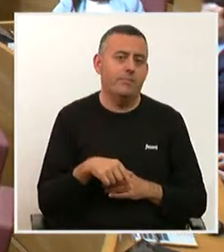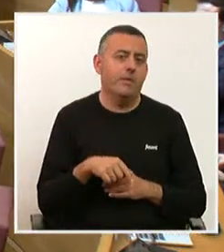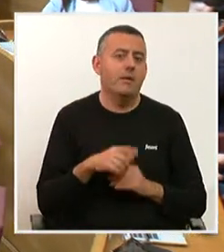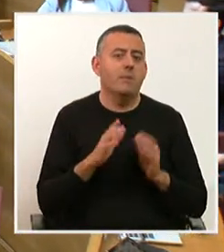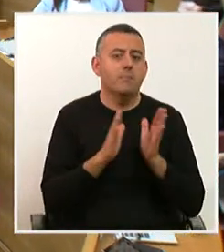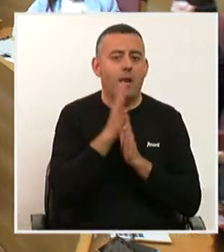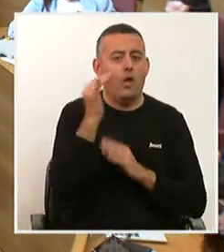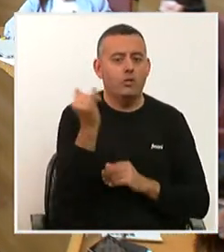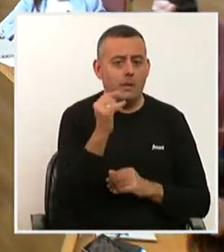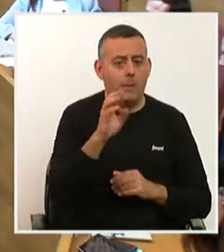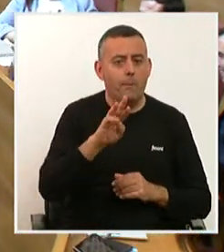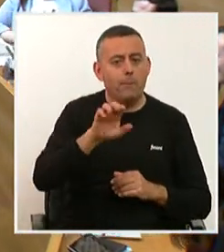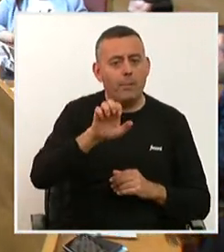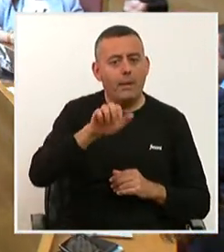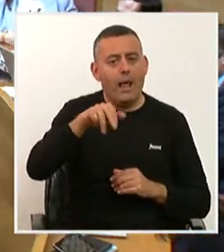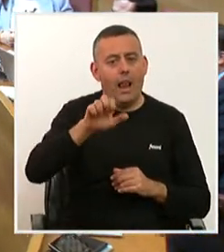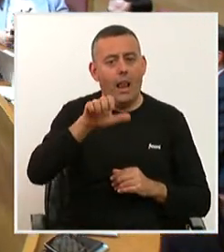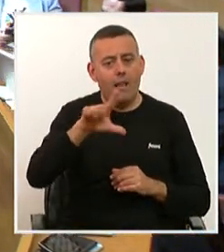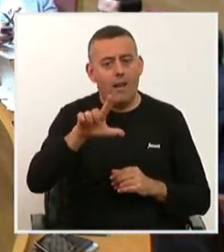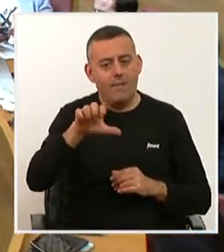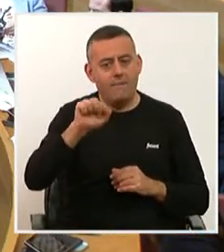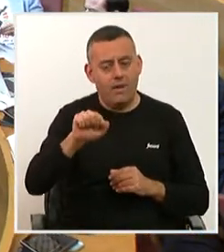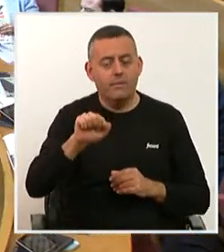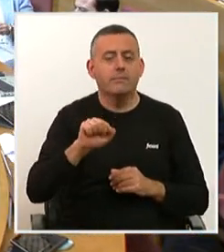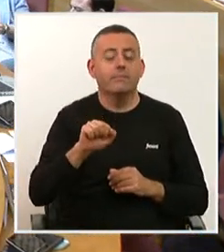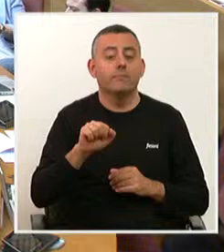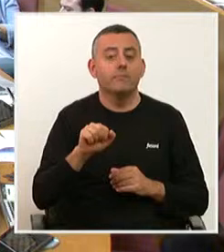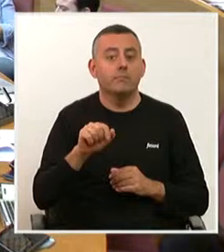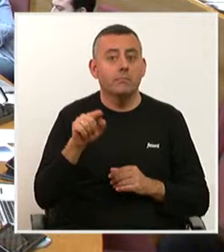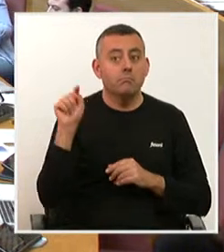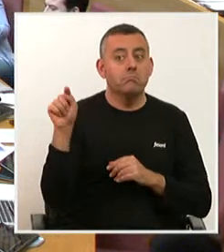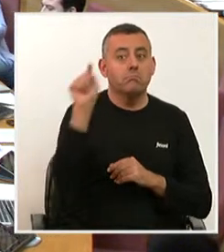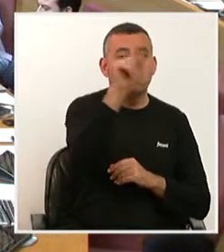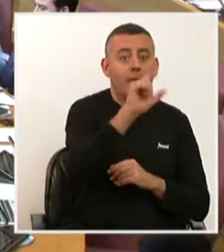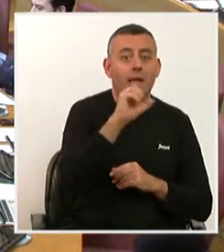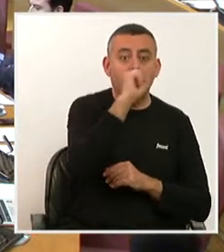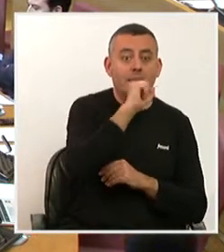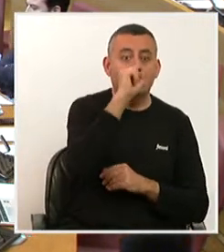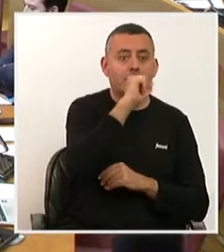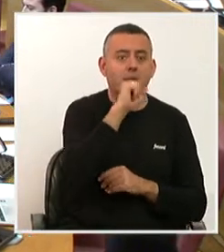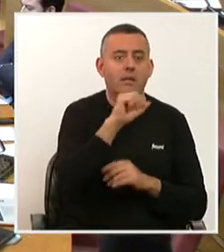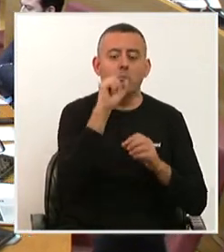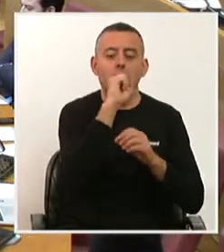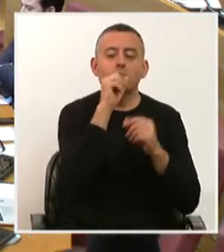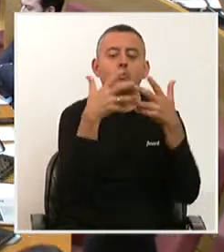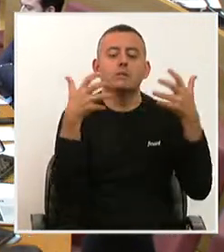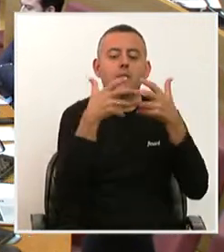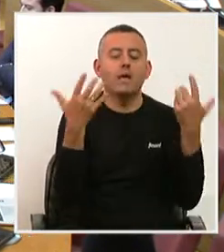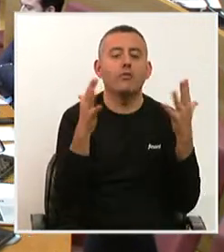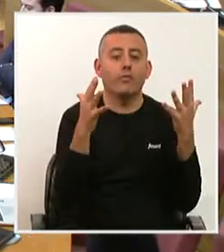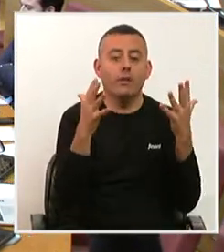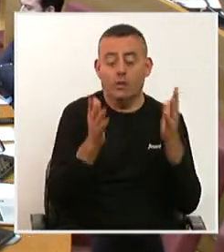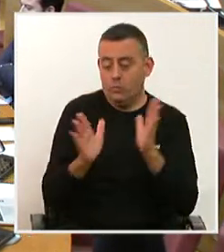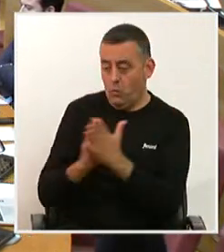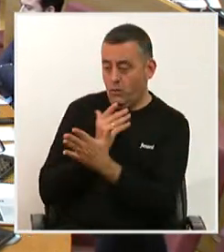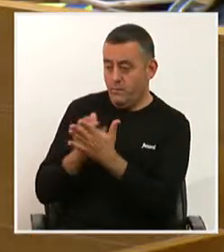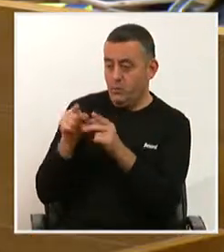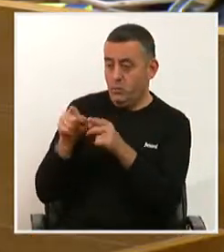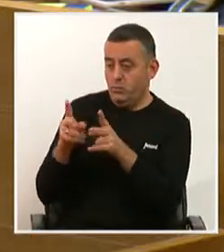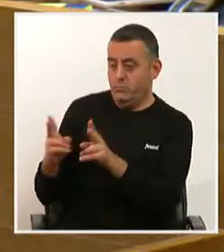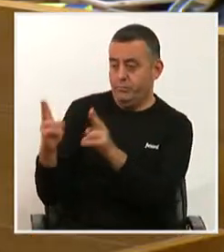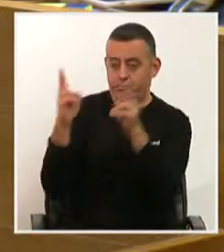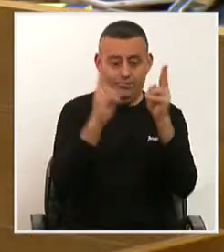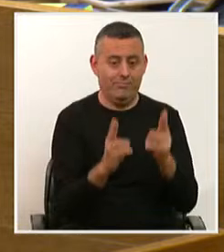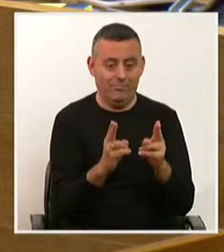intergeneracional quean hom melodía Así que señor recordar y conmemorar el centenari de